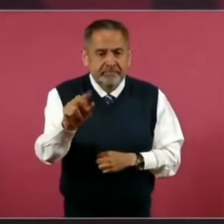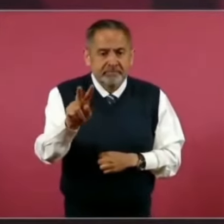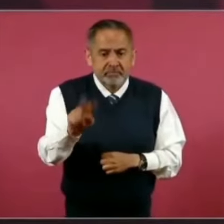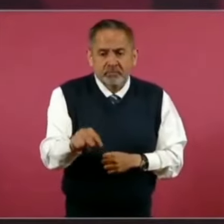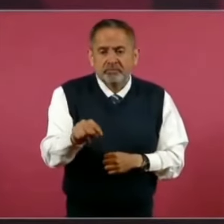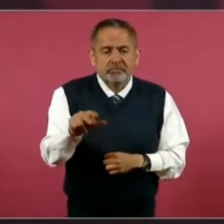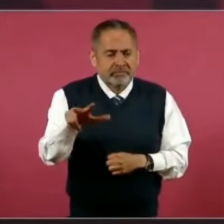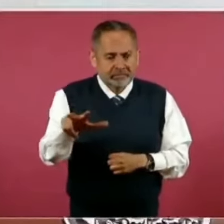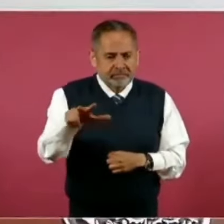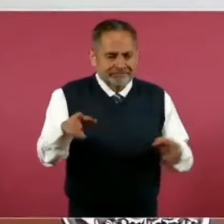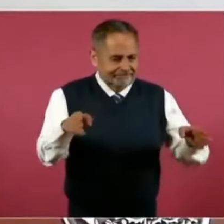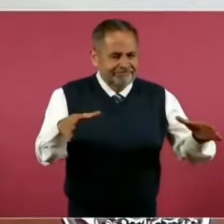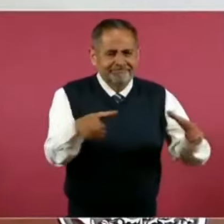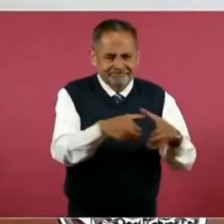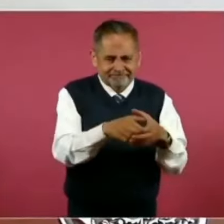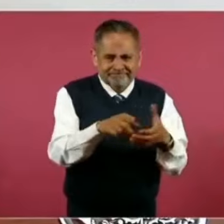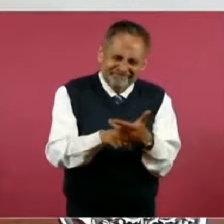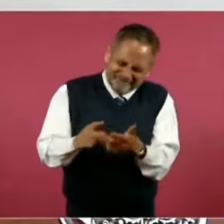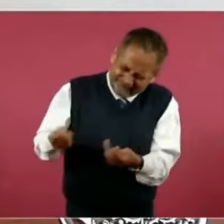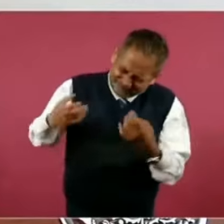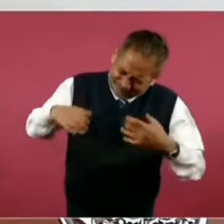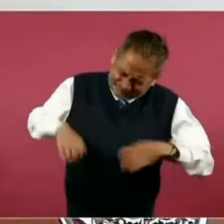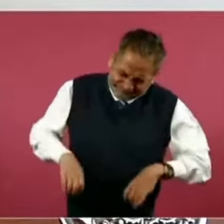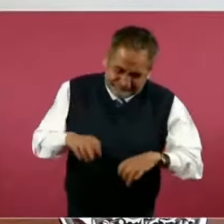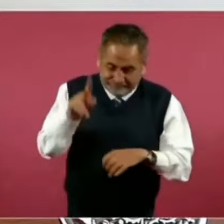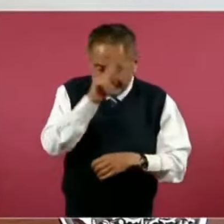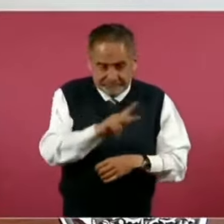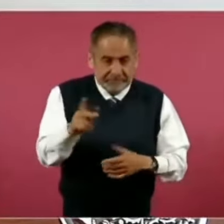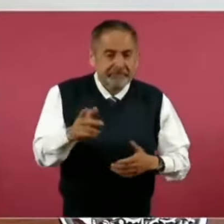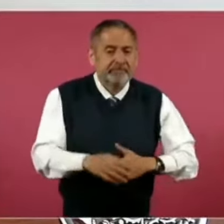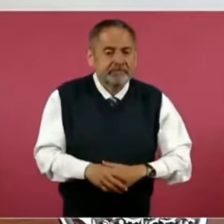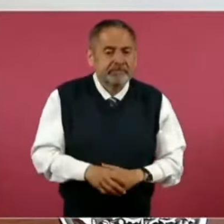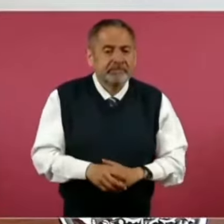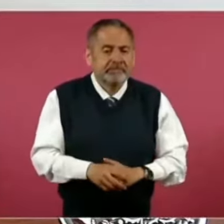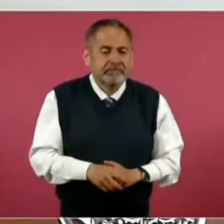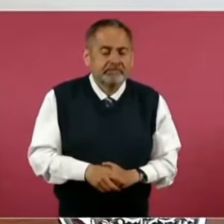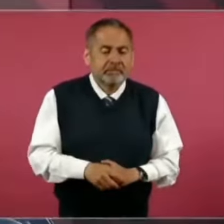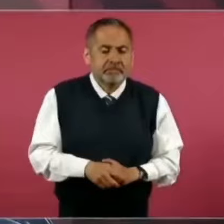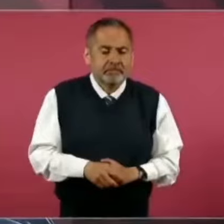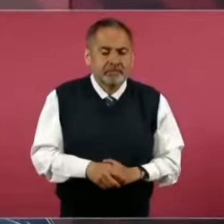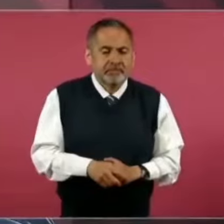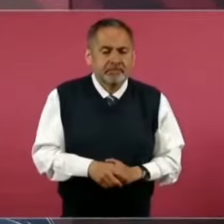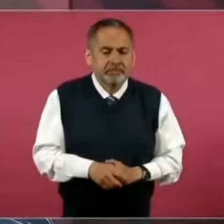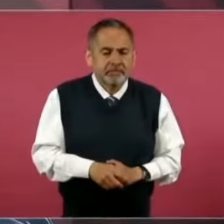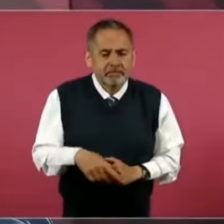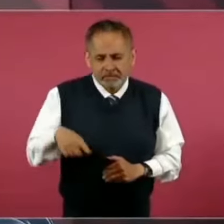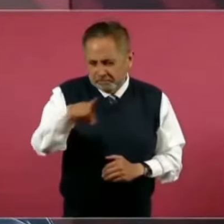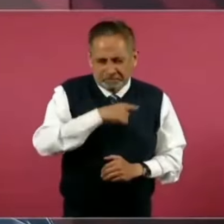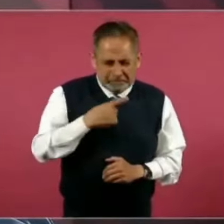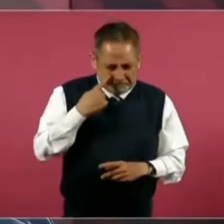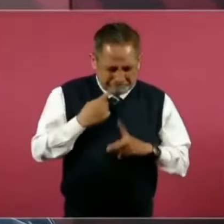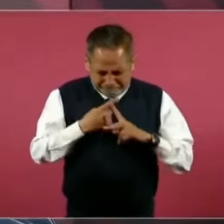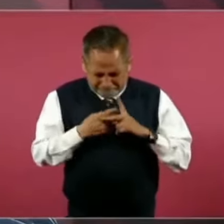al 2018. Y pueden hacer el